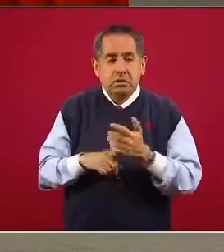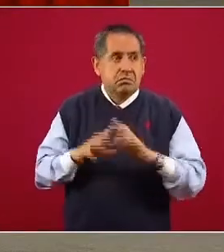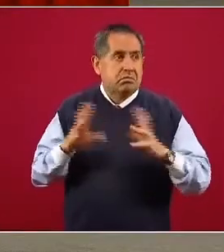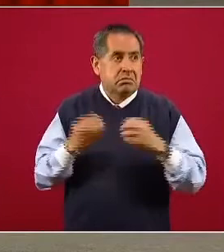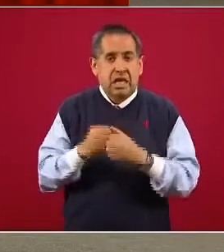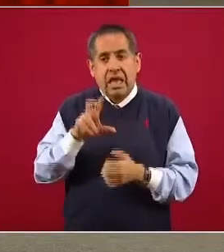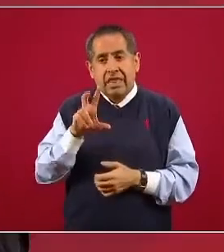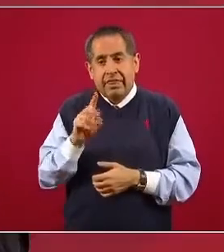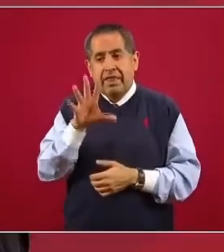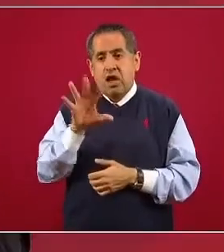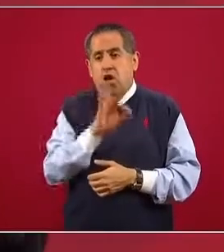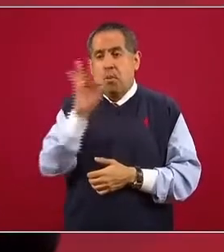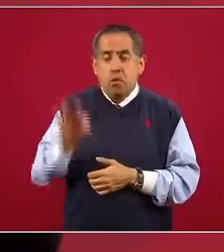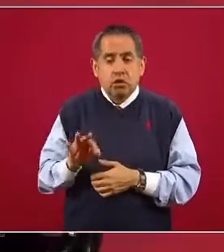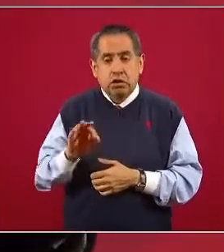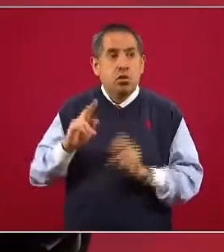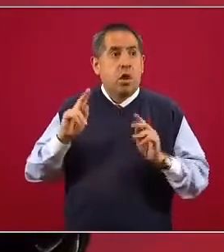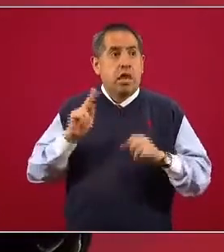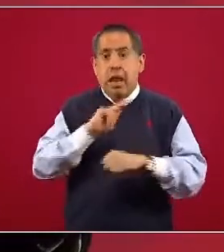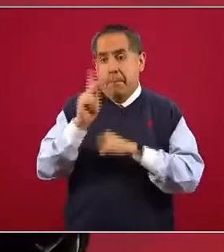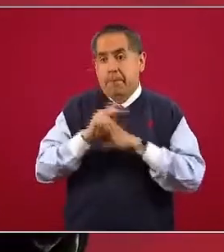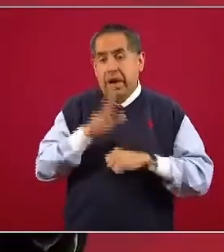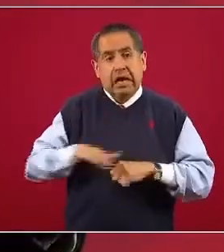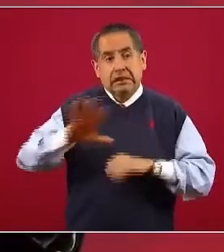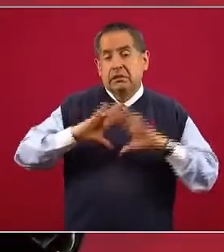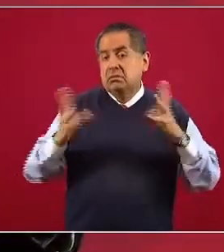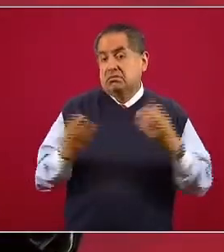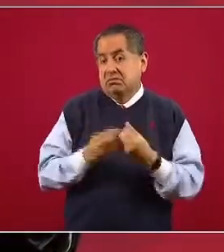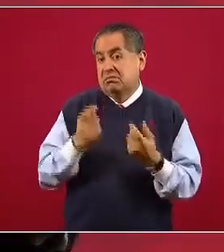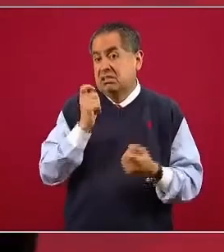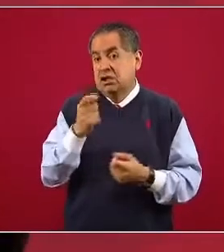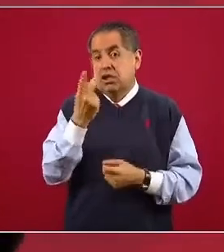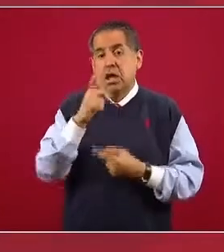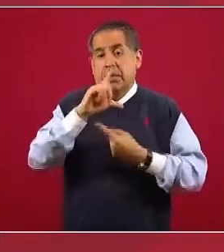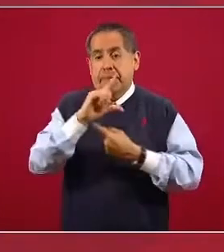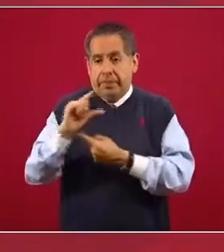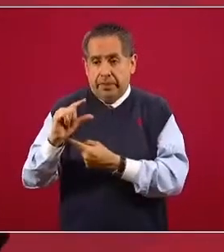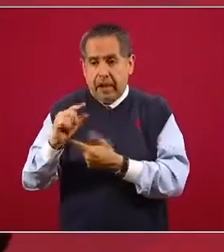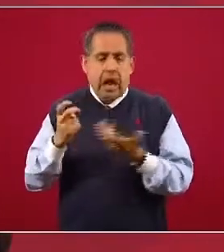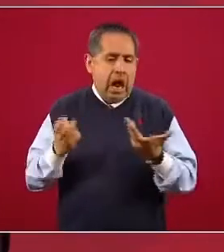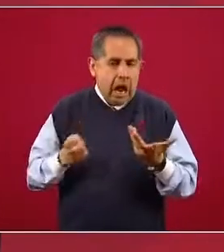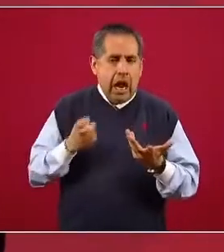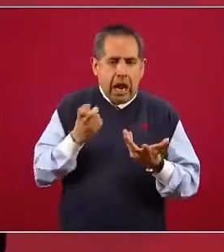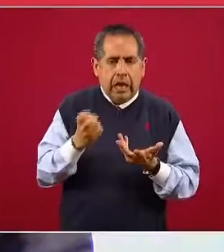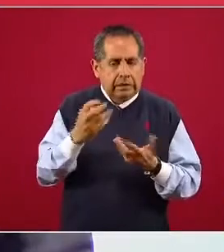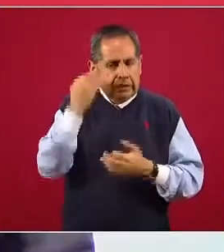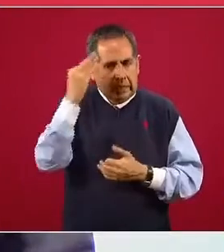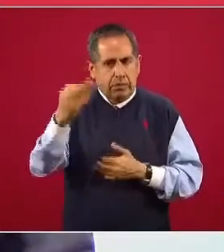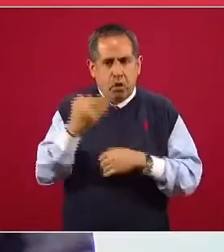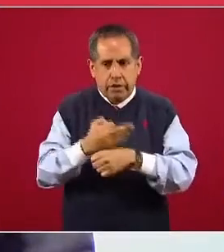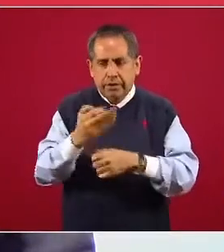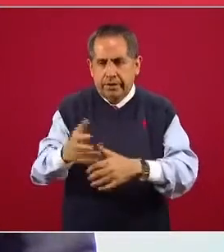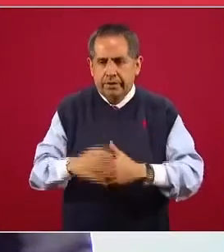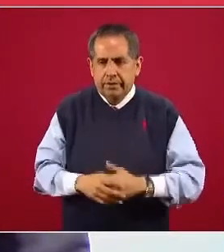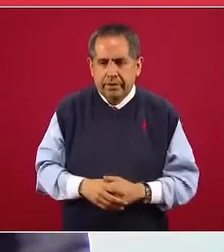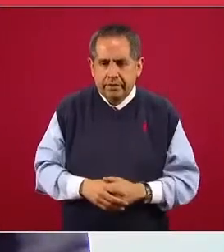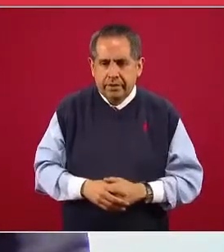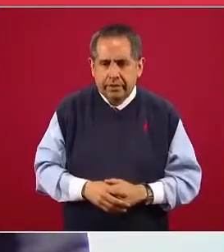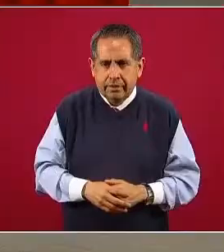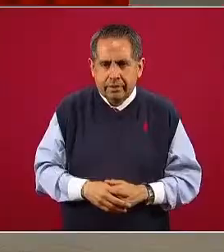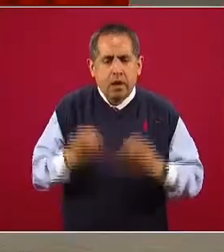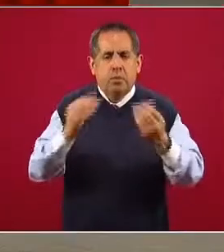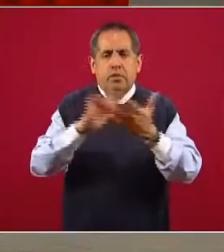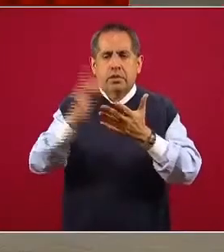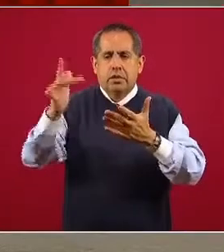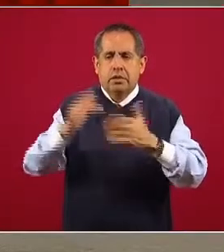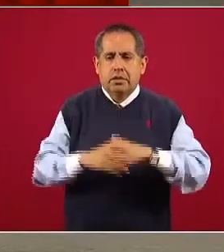del 35% de la epidemia en el país en su conjunto. Entonces, estamos en esa fase.